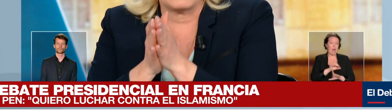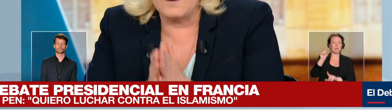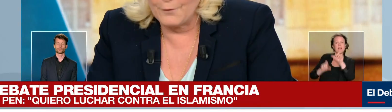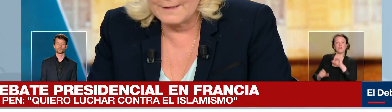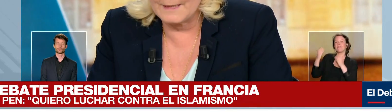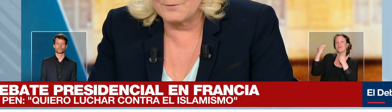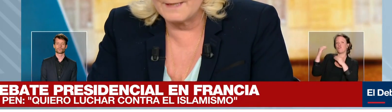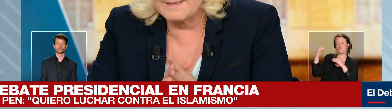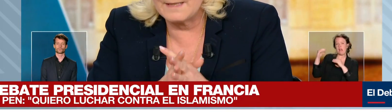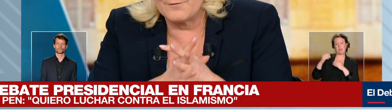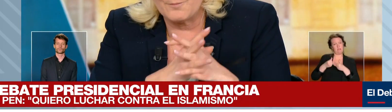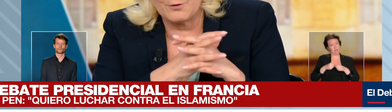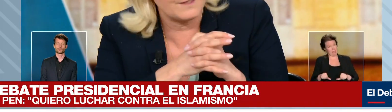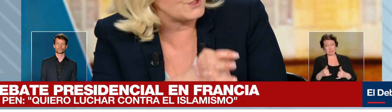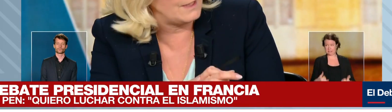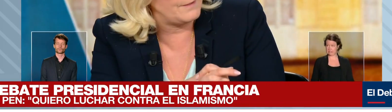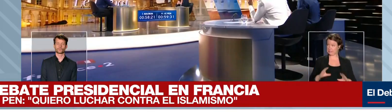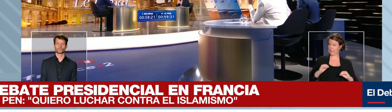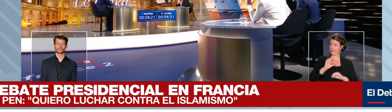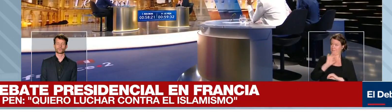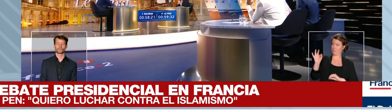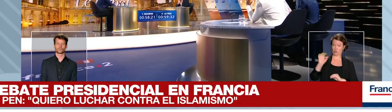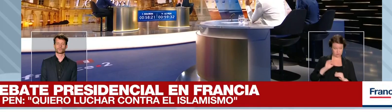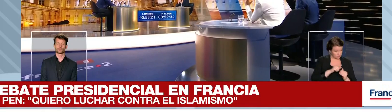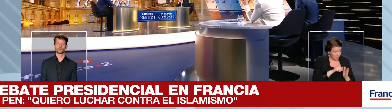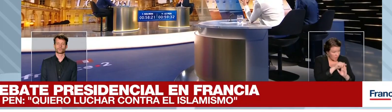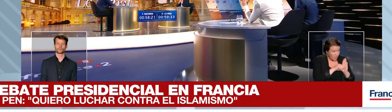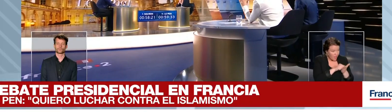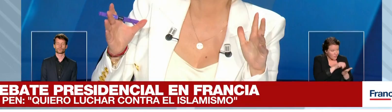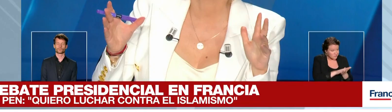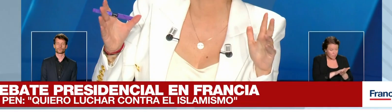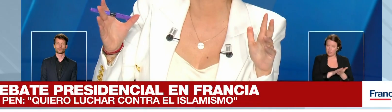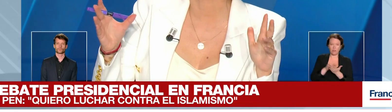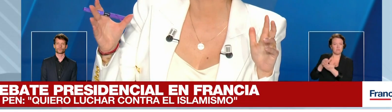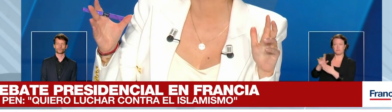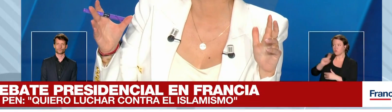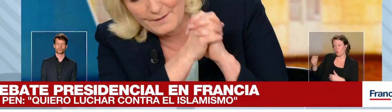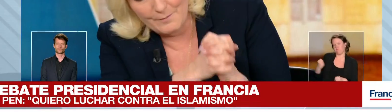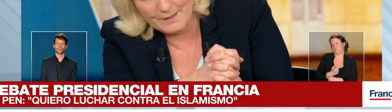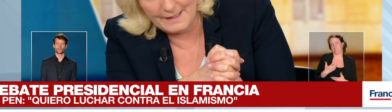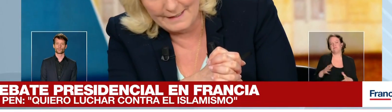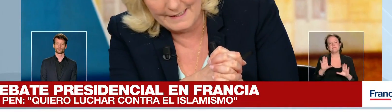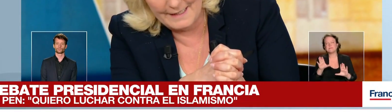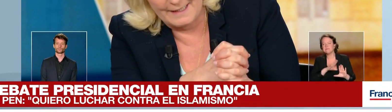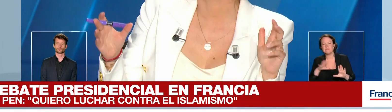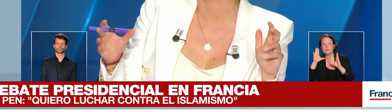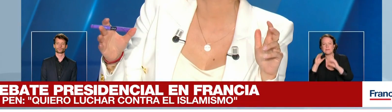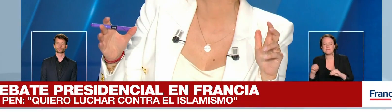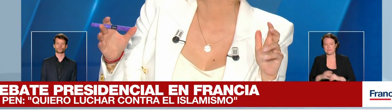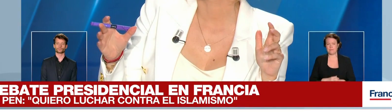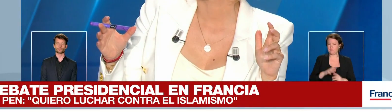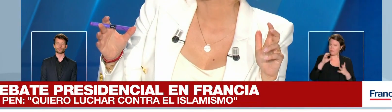archivo, pero no a los extranjeros. Yo pienso que hay que expulsarlos porque sí hay que proteger a nuestros compatriotas. Y para cerrar,